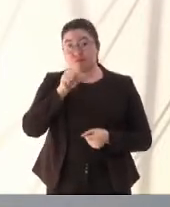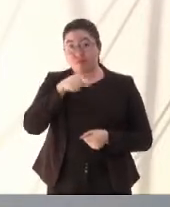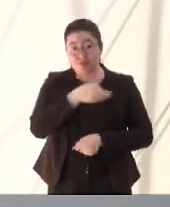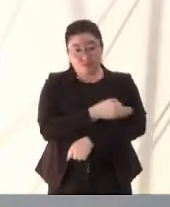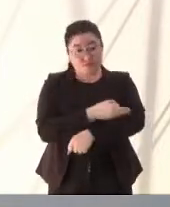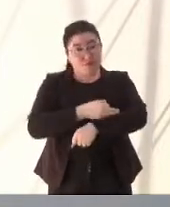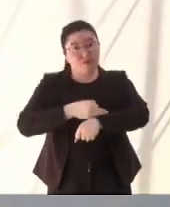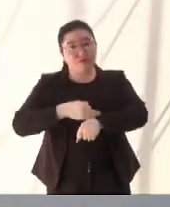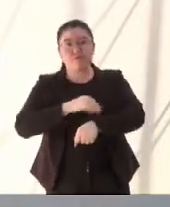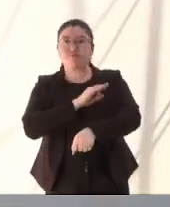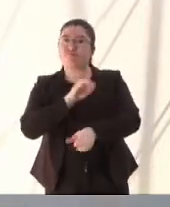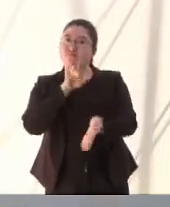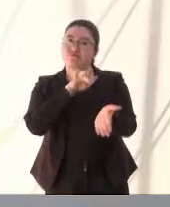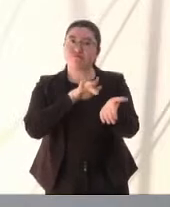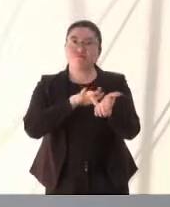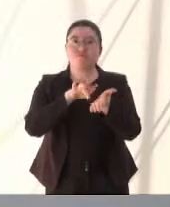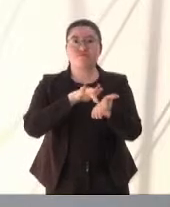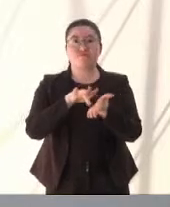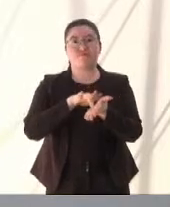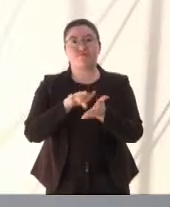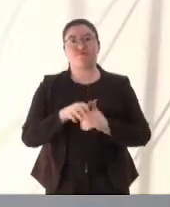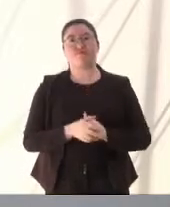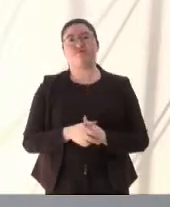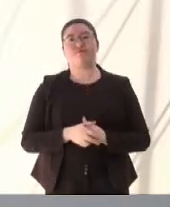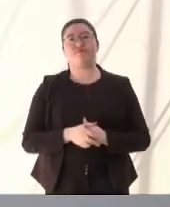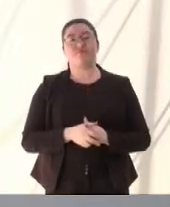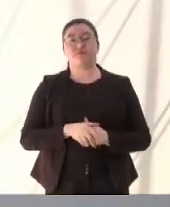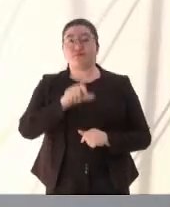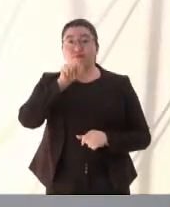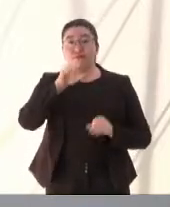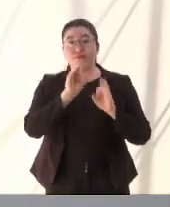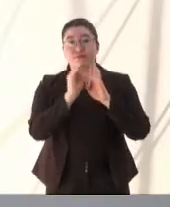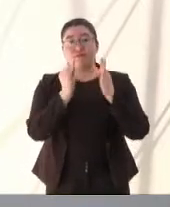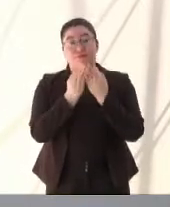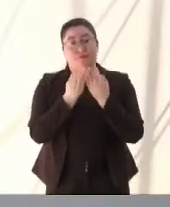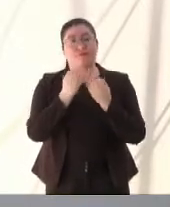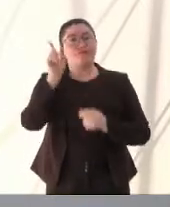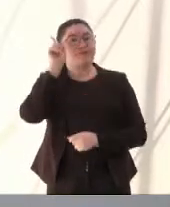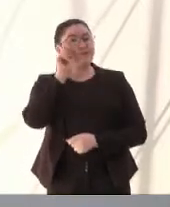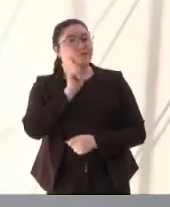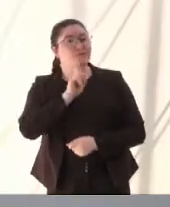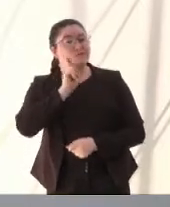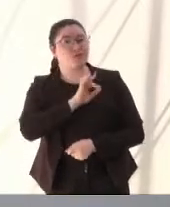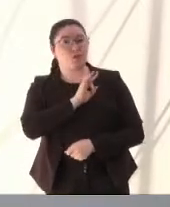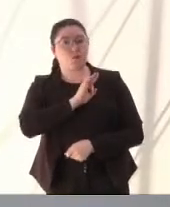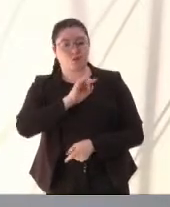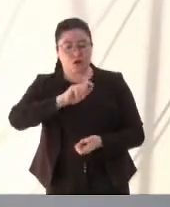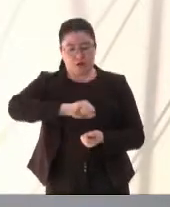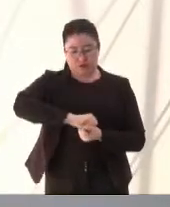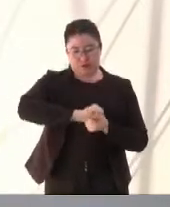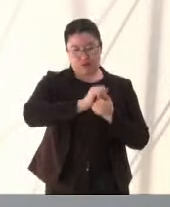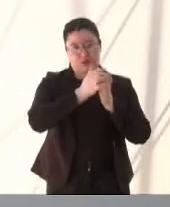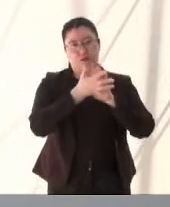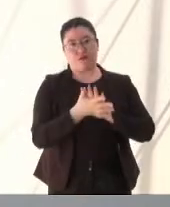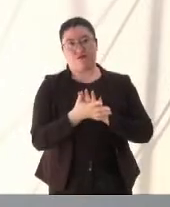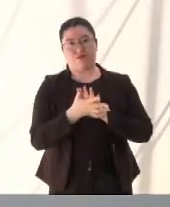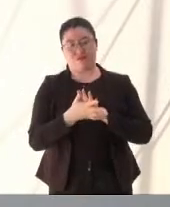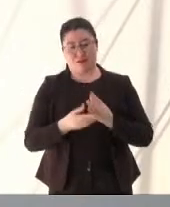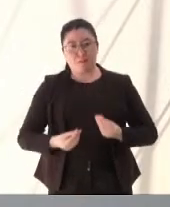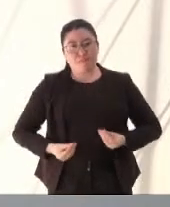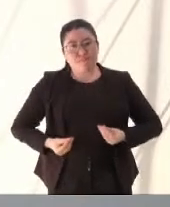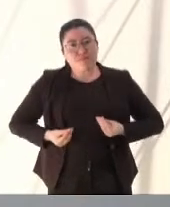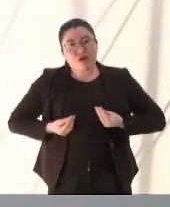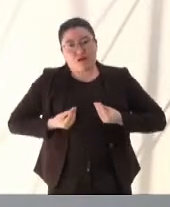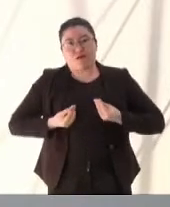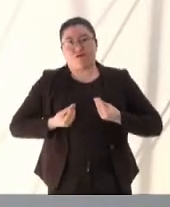familia, y buscar medidas en donde las mujeres puedan reconstruir su proyecto de vida.